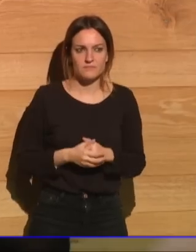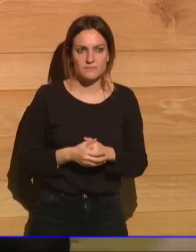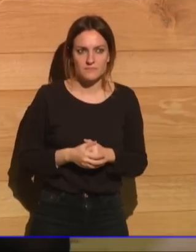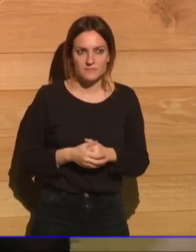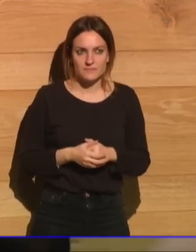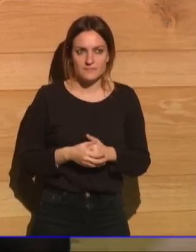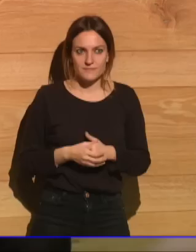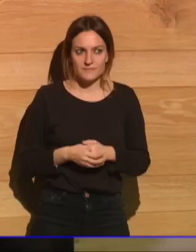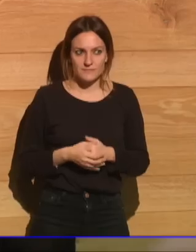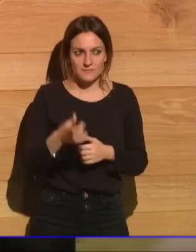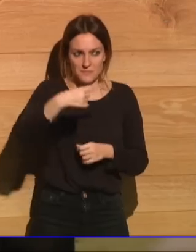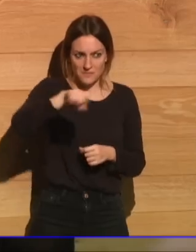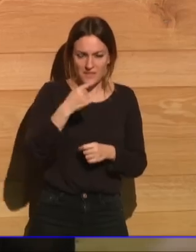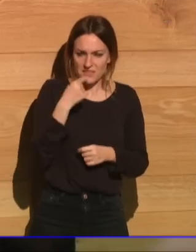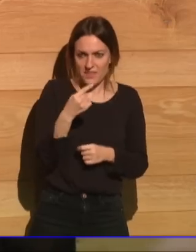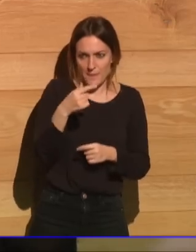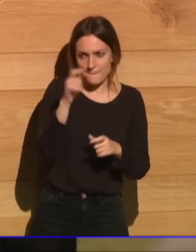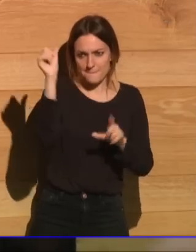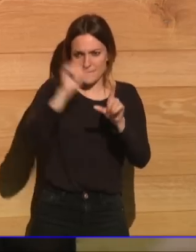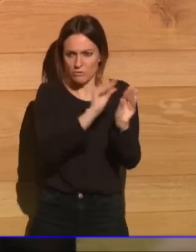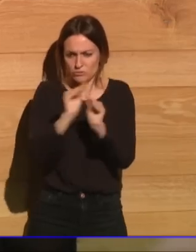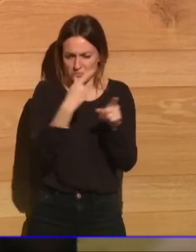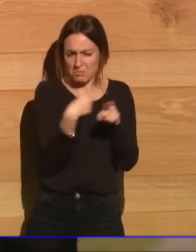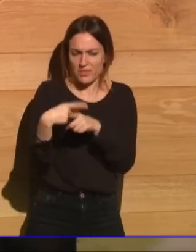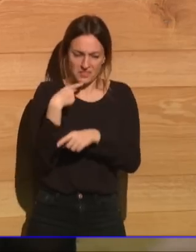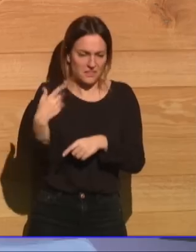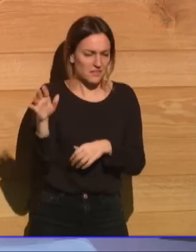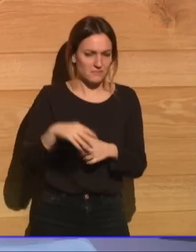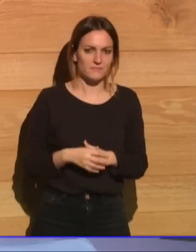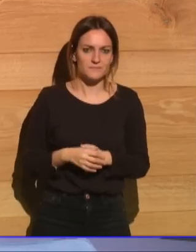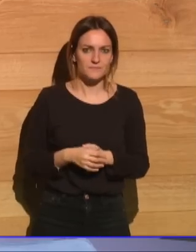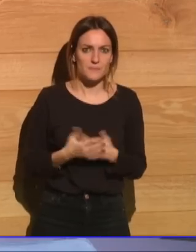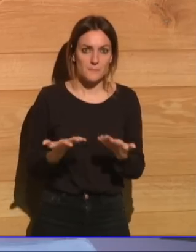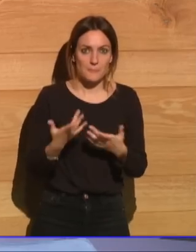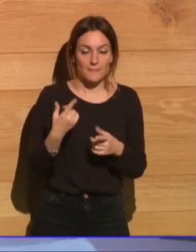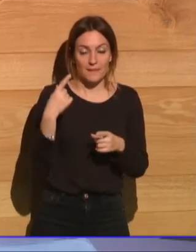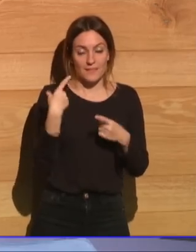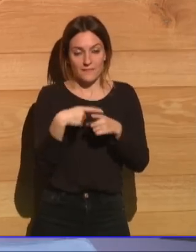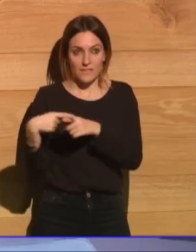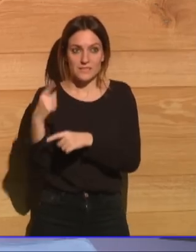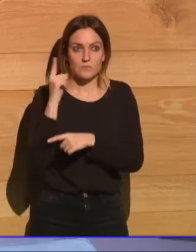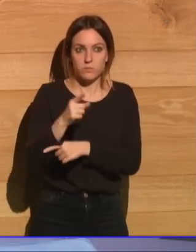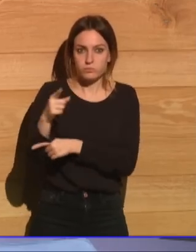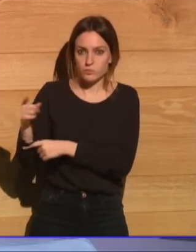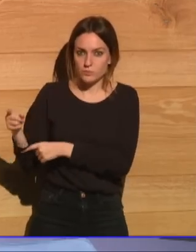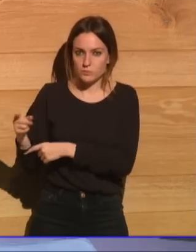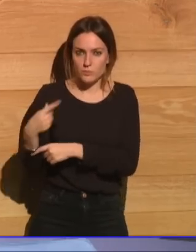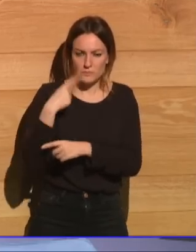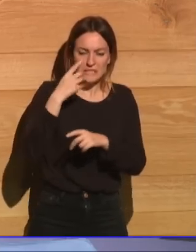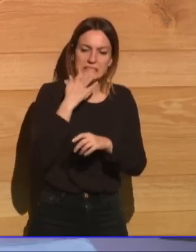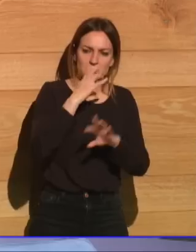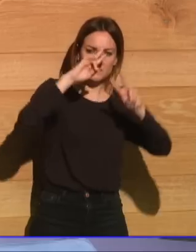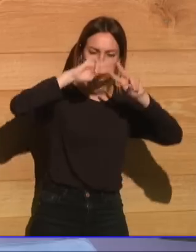sus películas entre sí. A la vez, Decidlo. sucede como casi siempre con los verdaderos autores, que cuando se los analiza